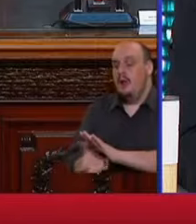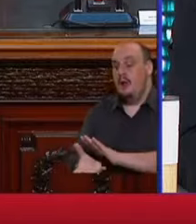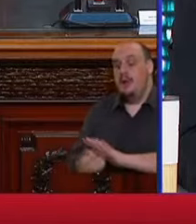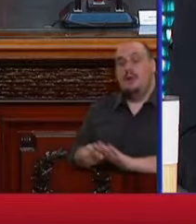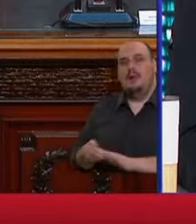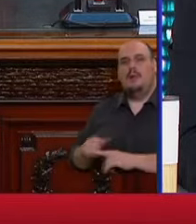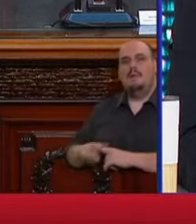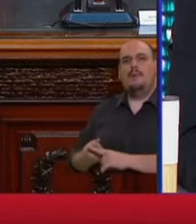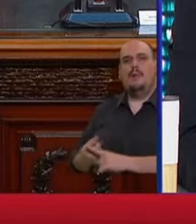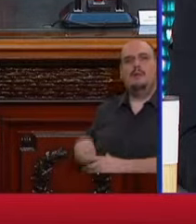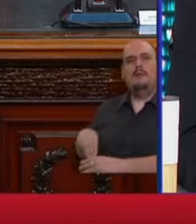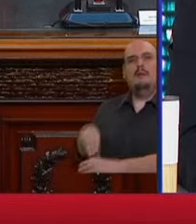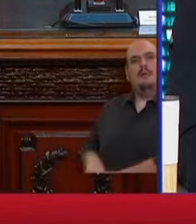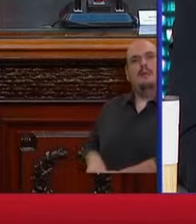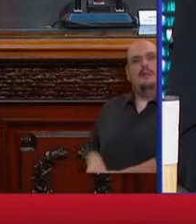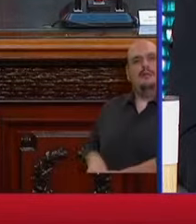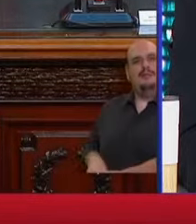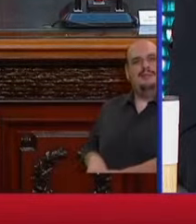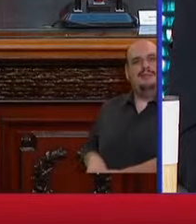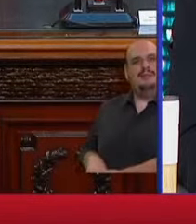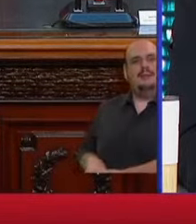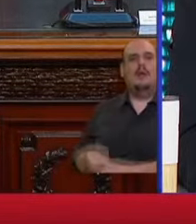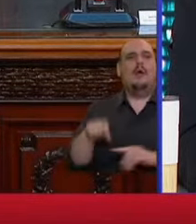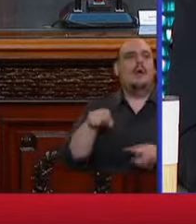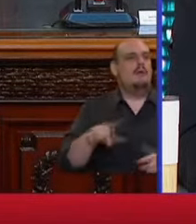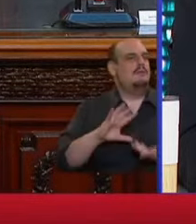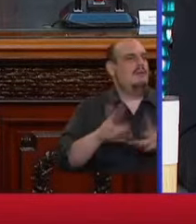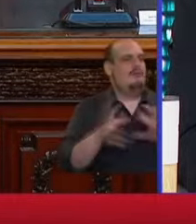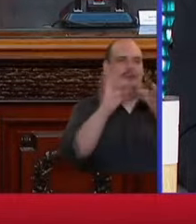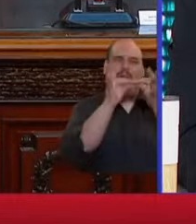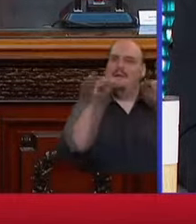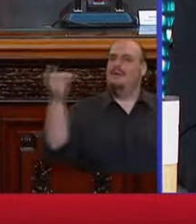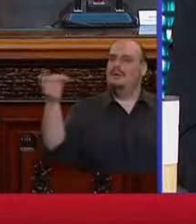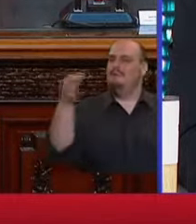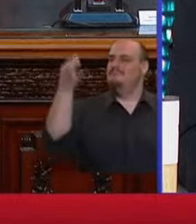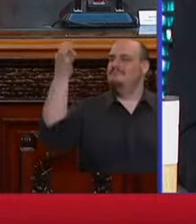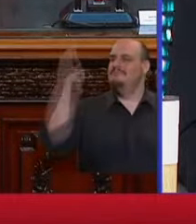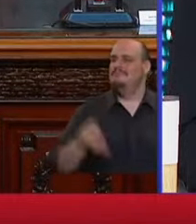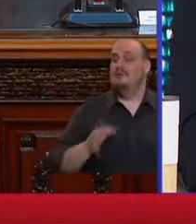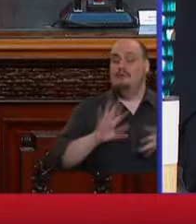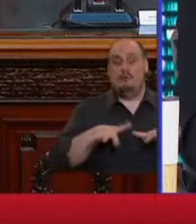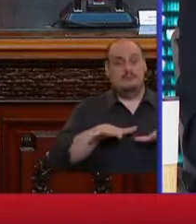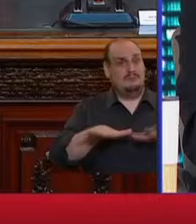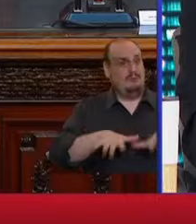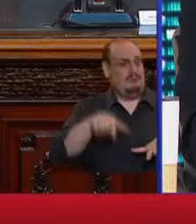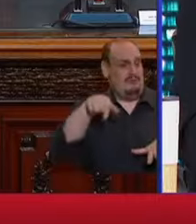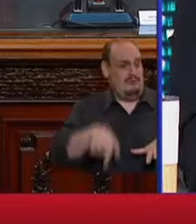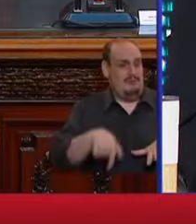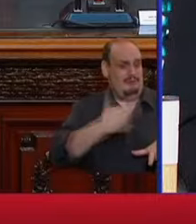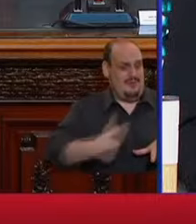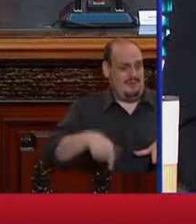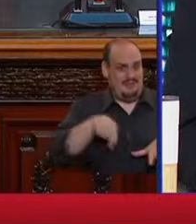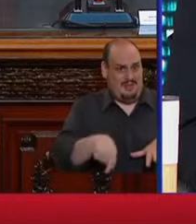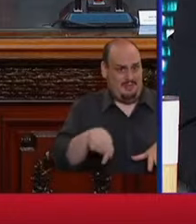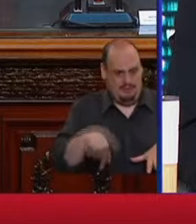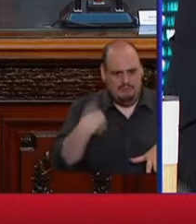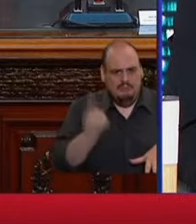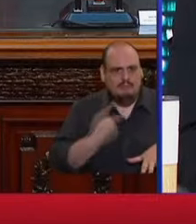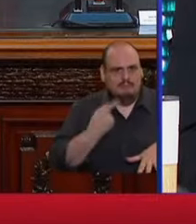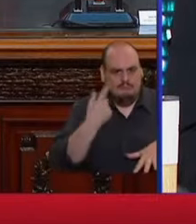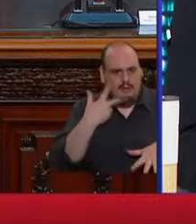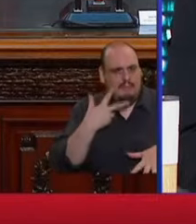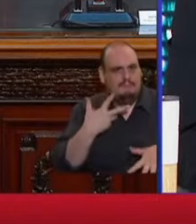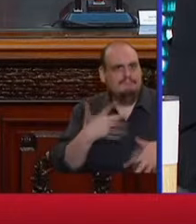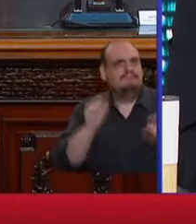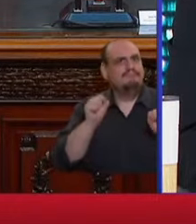he suspendido la pauta publicitaria, he generado un ahorro, pero ¿sabe qué? Si los gobernadores no van con un planteo de seriedad, de austeridad, va a ser